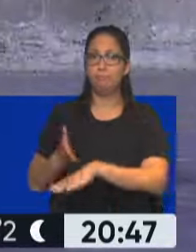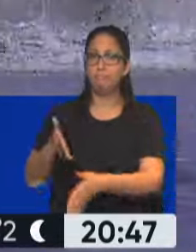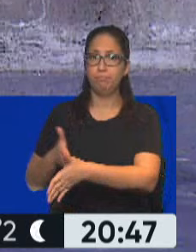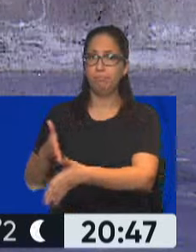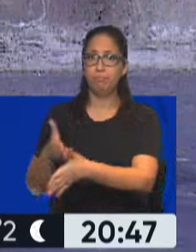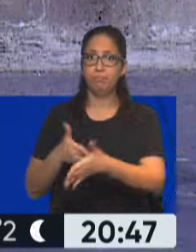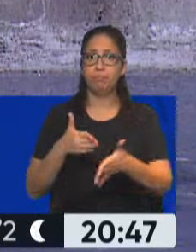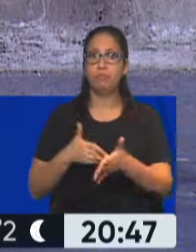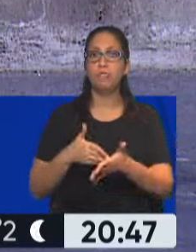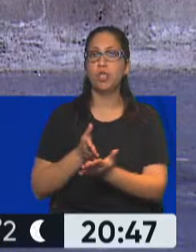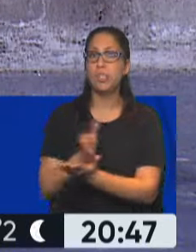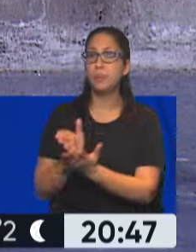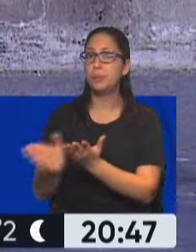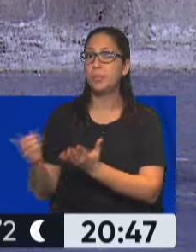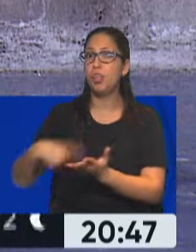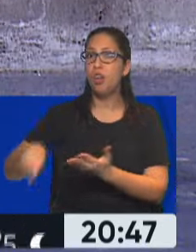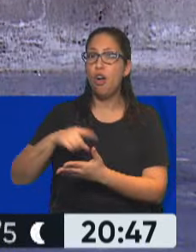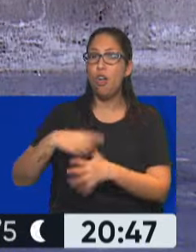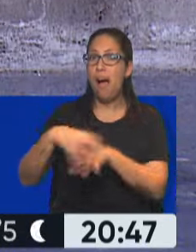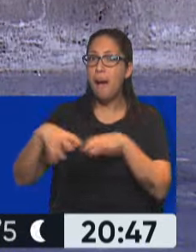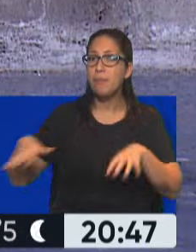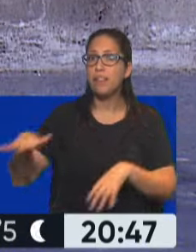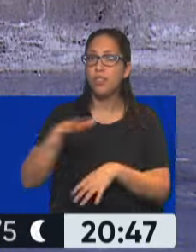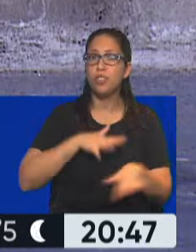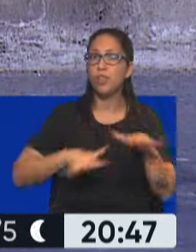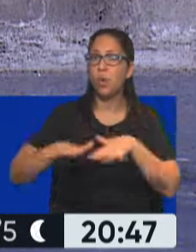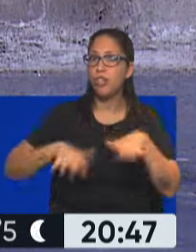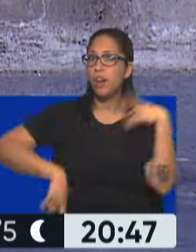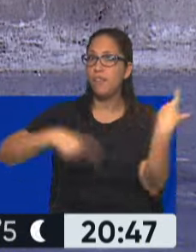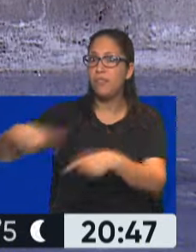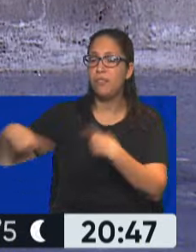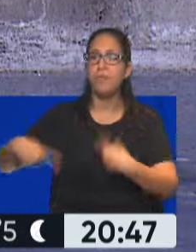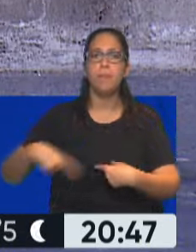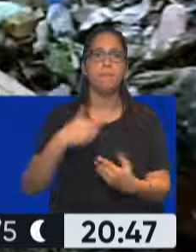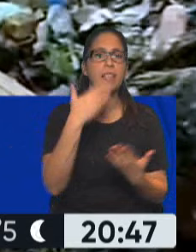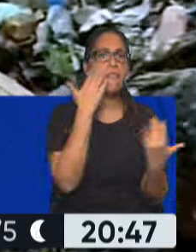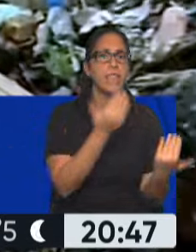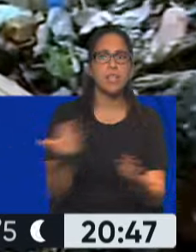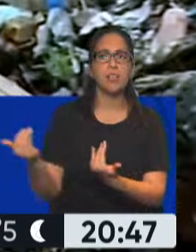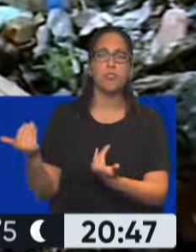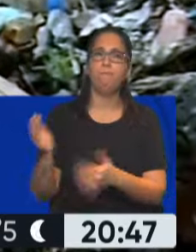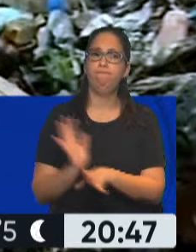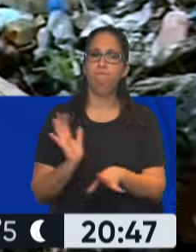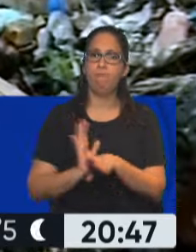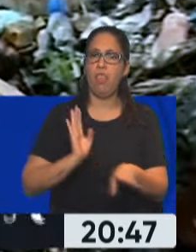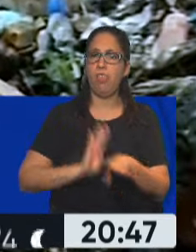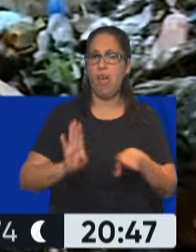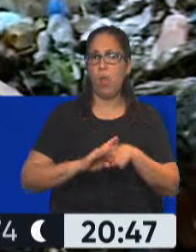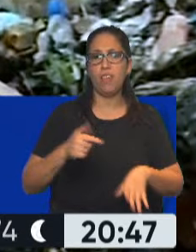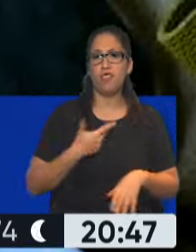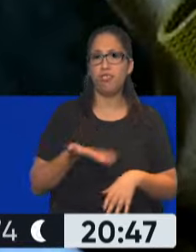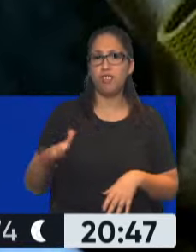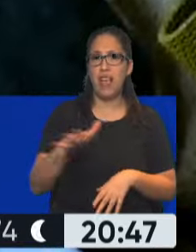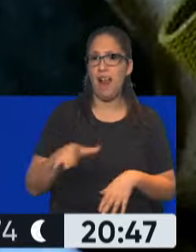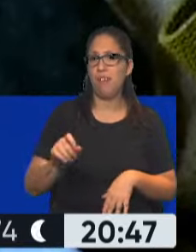dimensiones es abordada por este informe y da cuenta de diferentes situaciones que claramente son deudas sociales que tiene la sociedad argentina con los